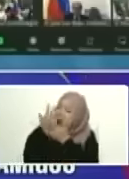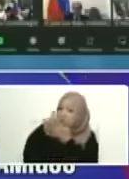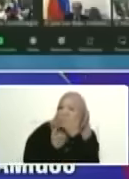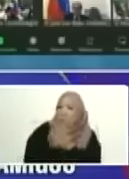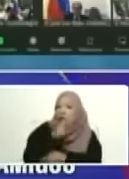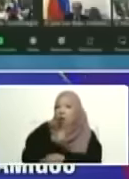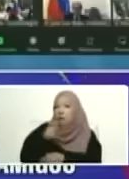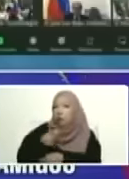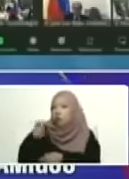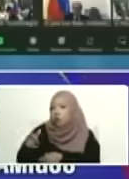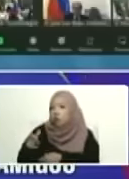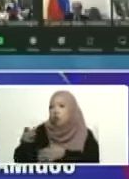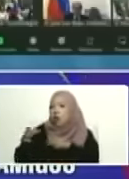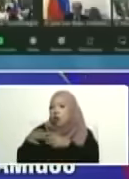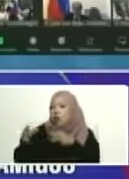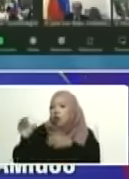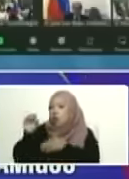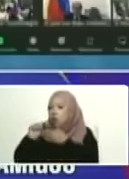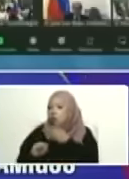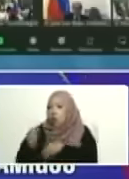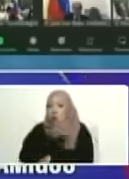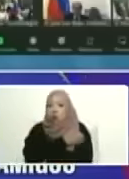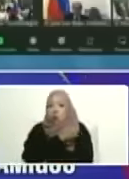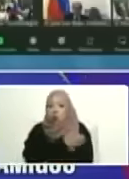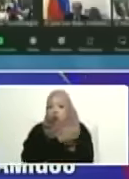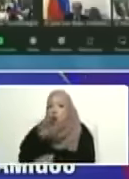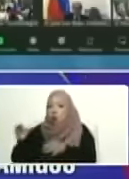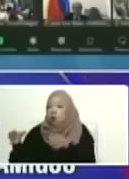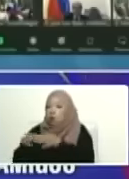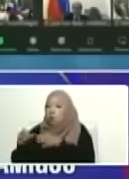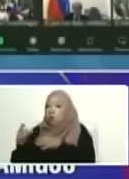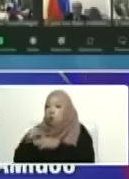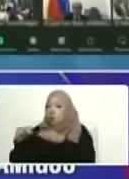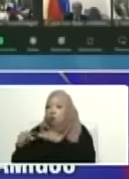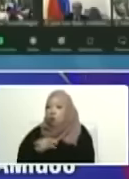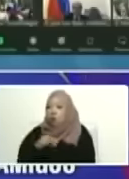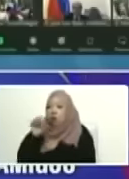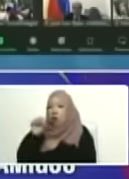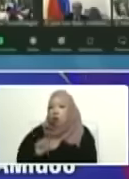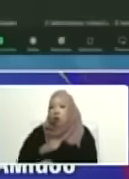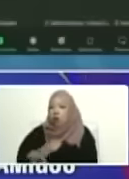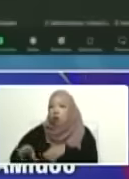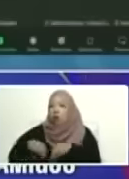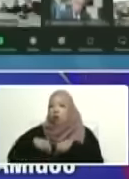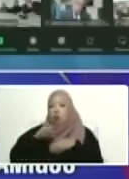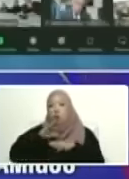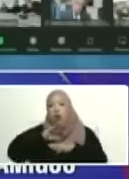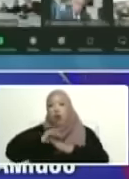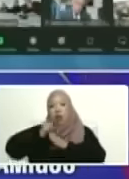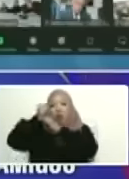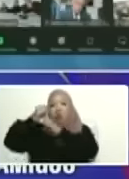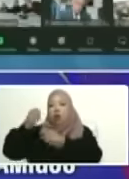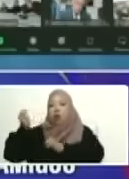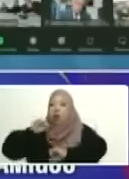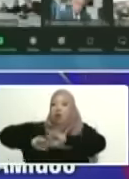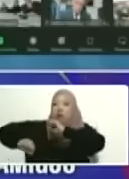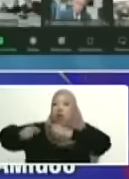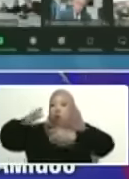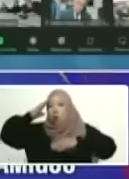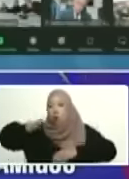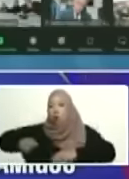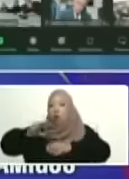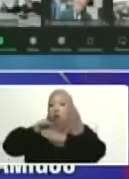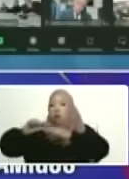Y es cuando el Comando Sur se apodera de Guyana. El Comando Sur toma el mando de las Fuerzas de Defensa y Seguridad de